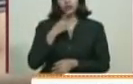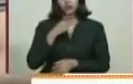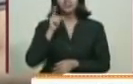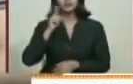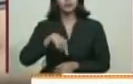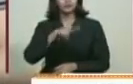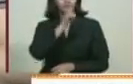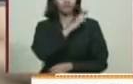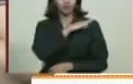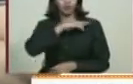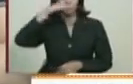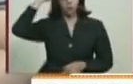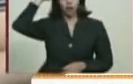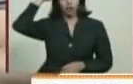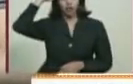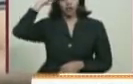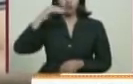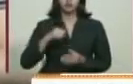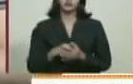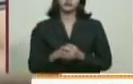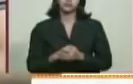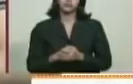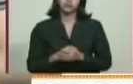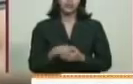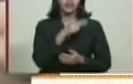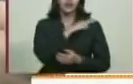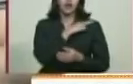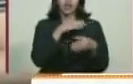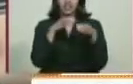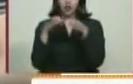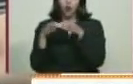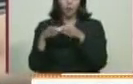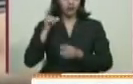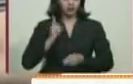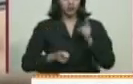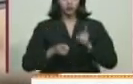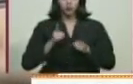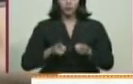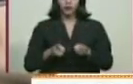militar. Estaban los jefes de comandos, de tropas. Es decir,